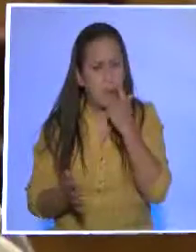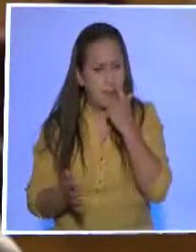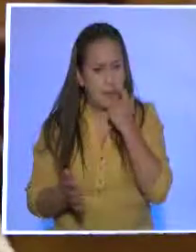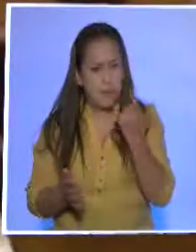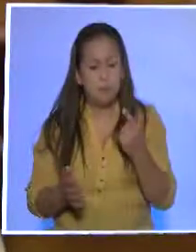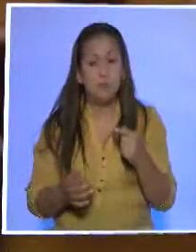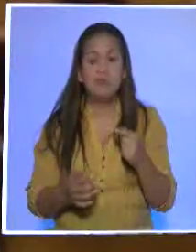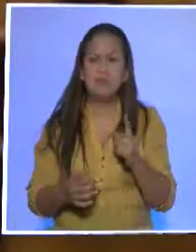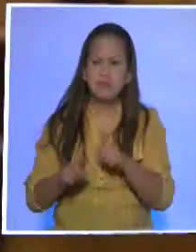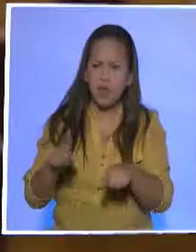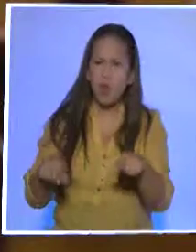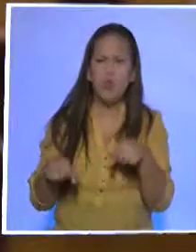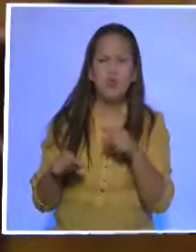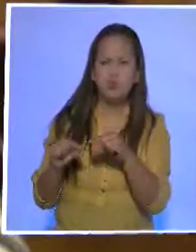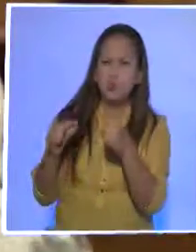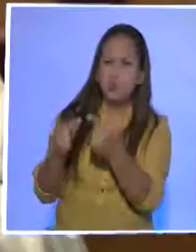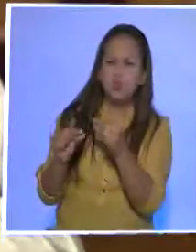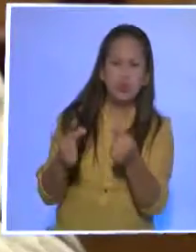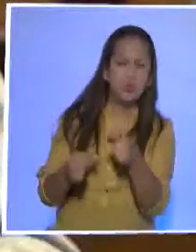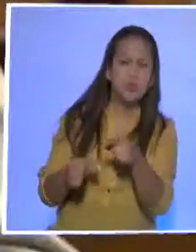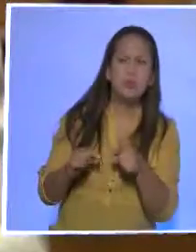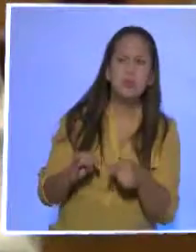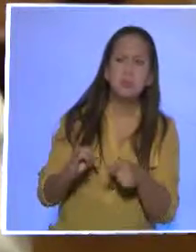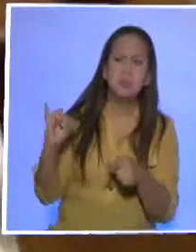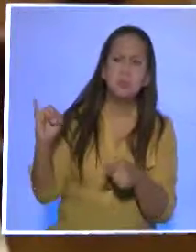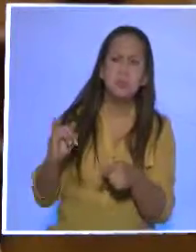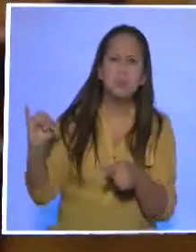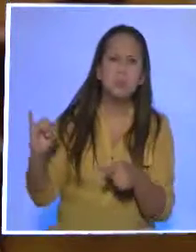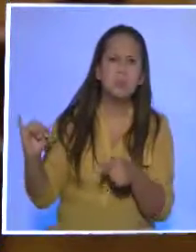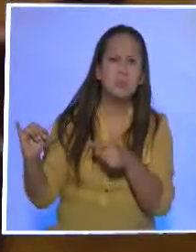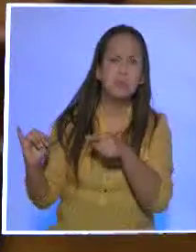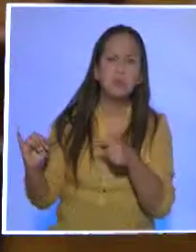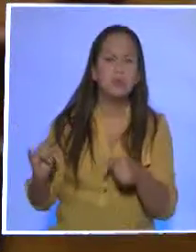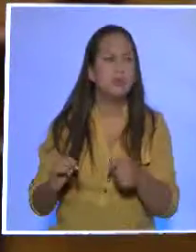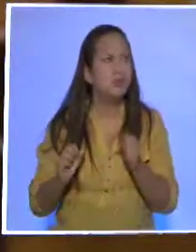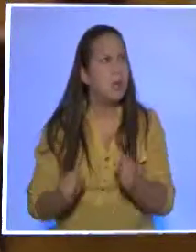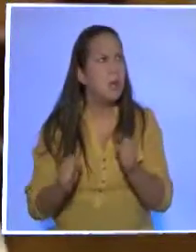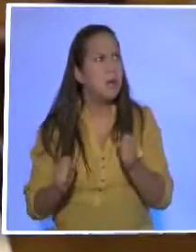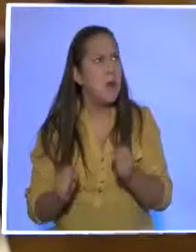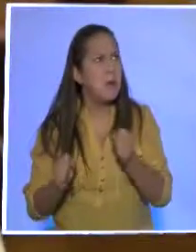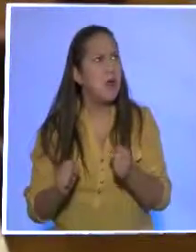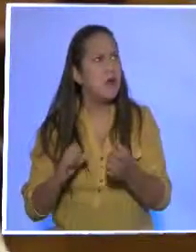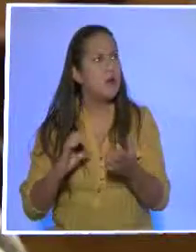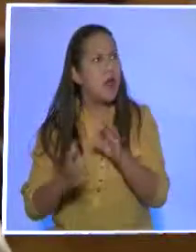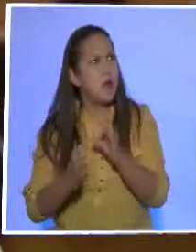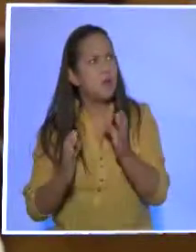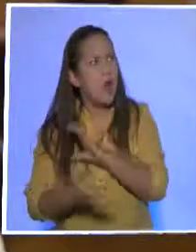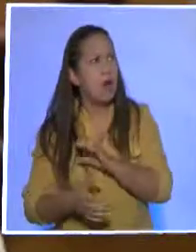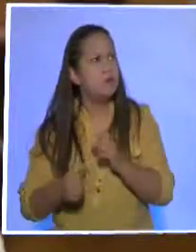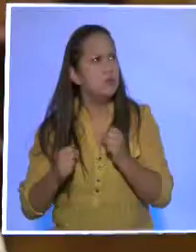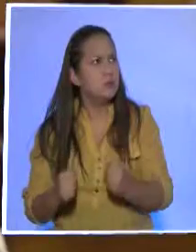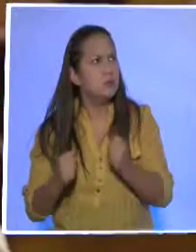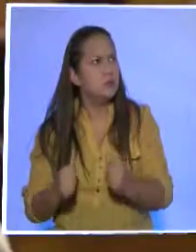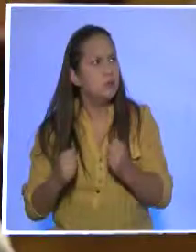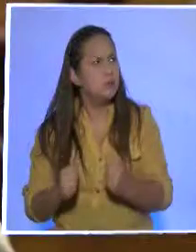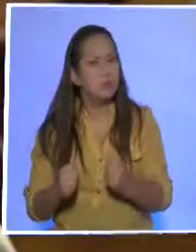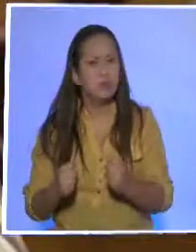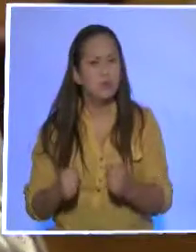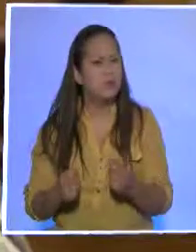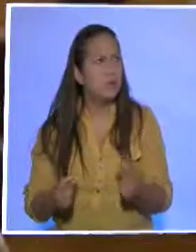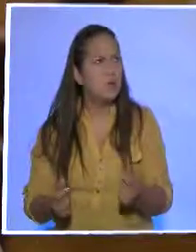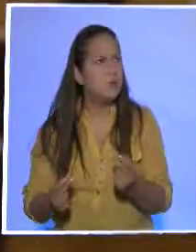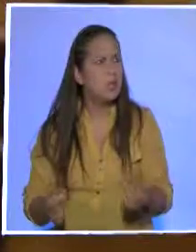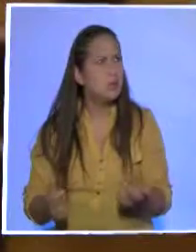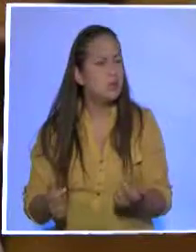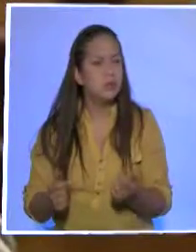ultraizquierda que están demandando justamente cambios estructurales inmediatos en la